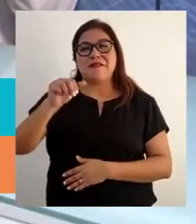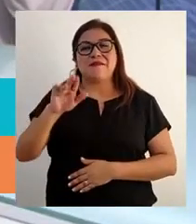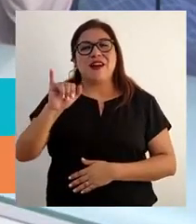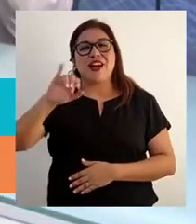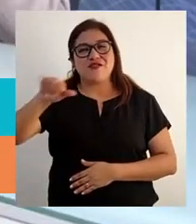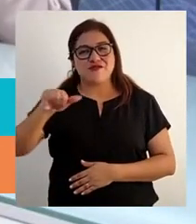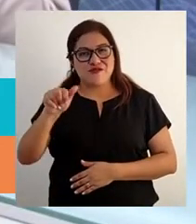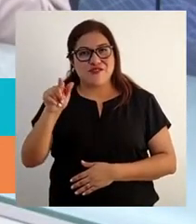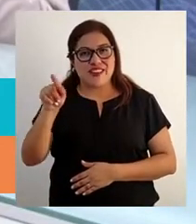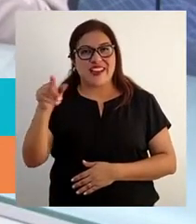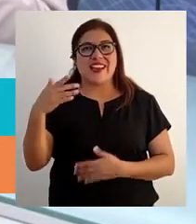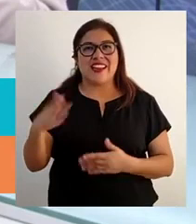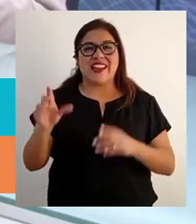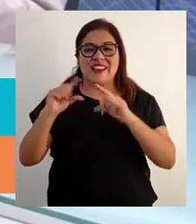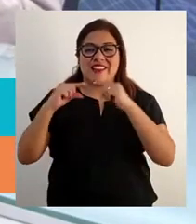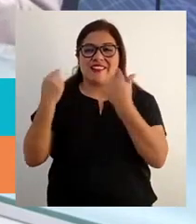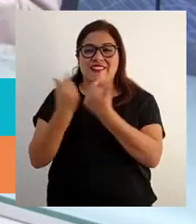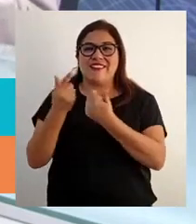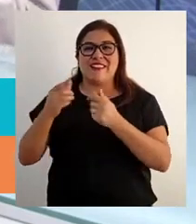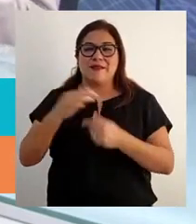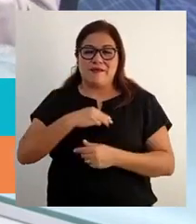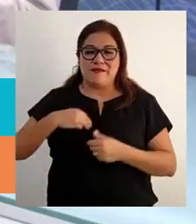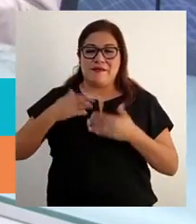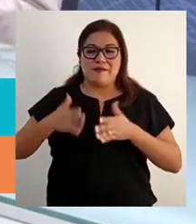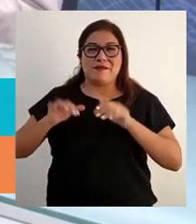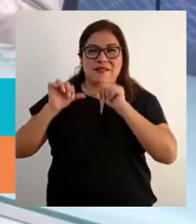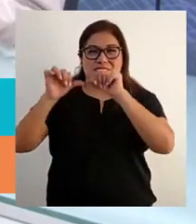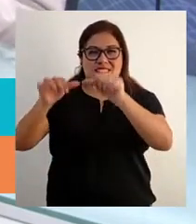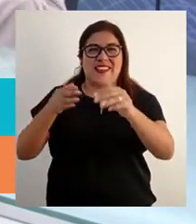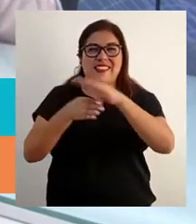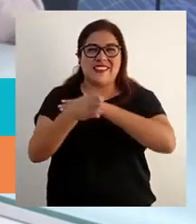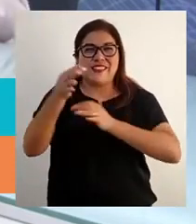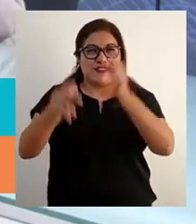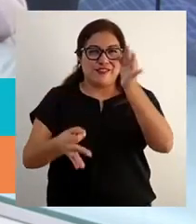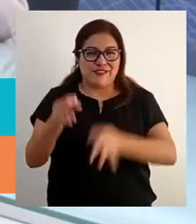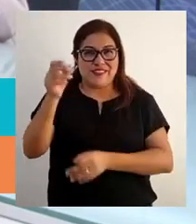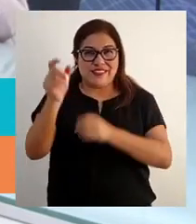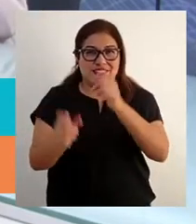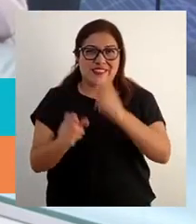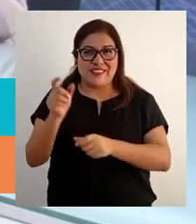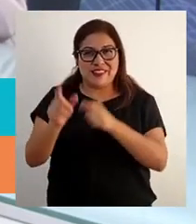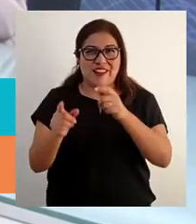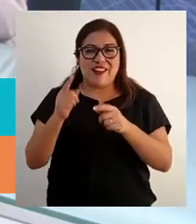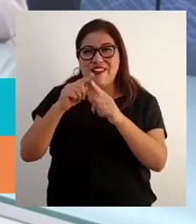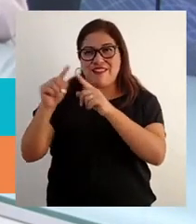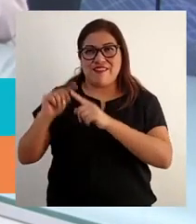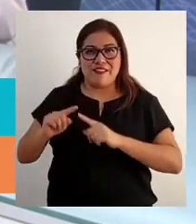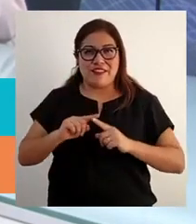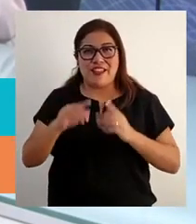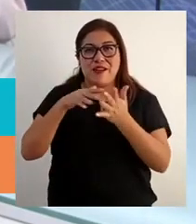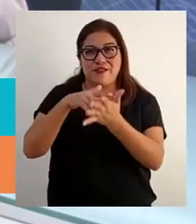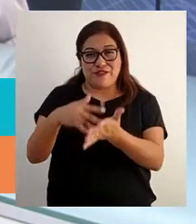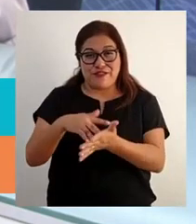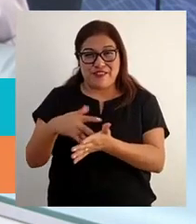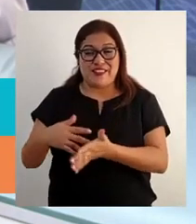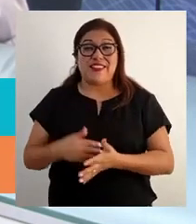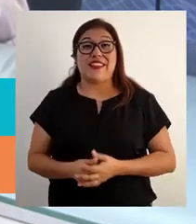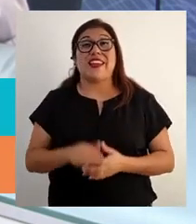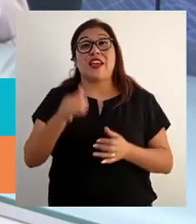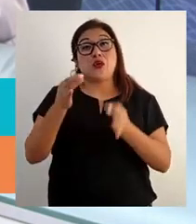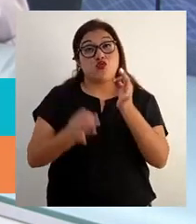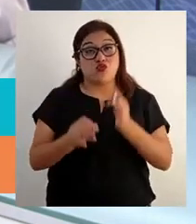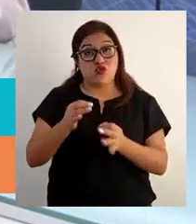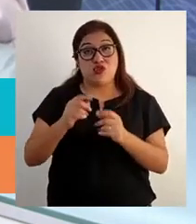de la Comisión Permanente de Acceso a la Justicia de Personas en Condición de Vulnerabilidad y Justicia en